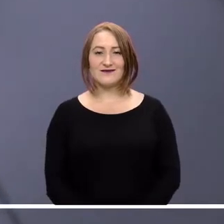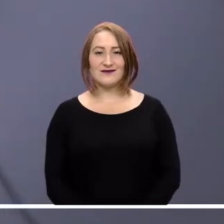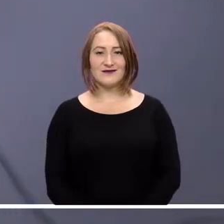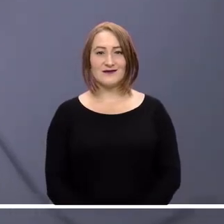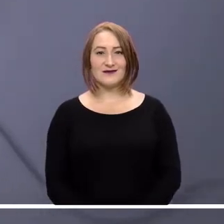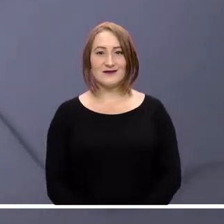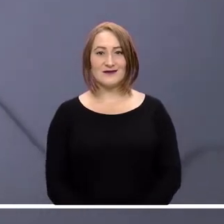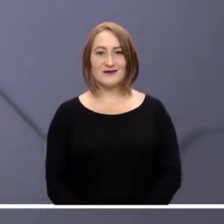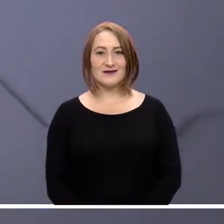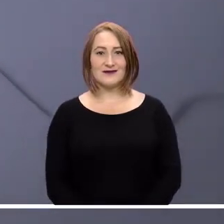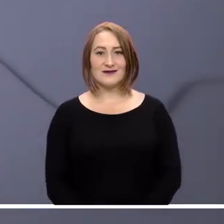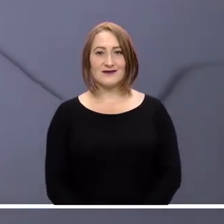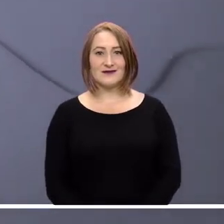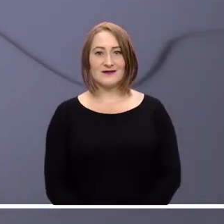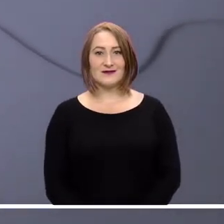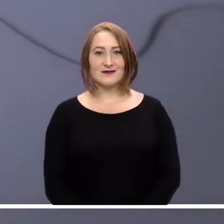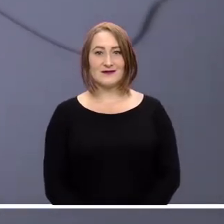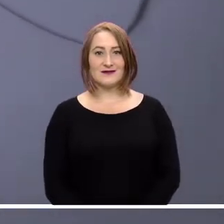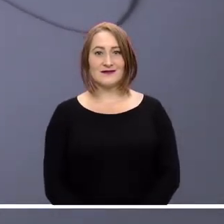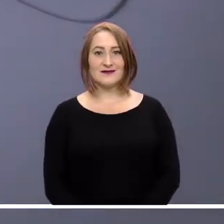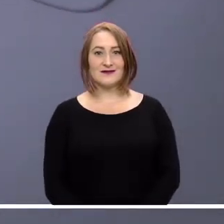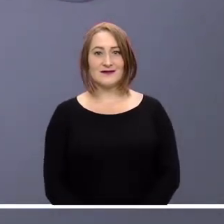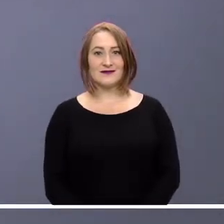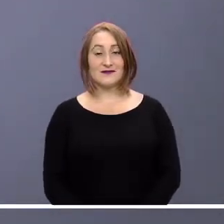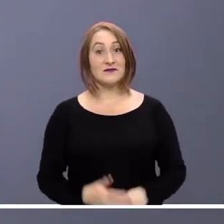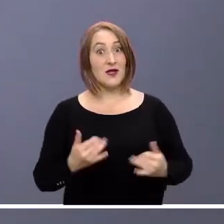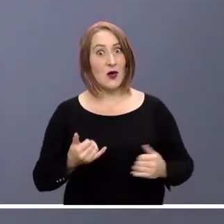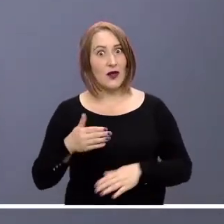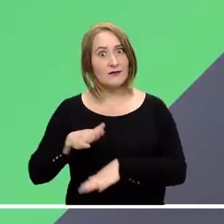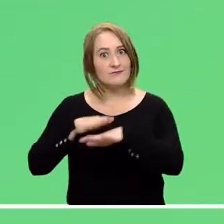en el oriente de la ciudad.